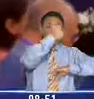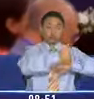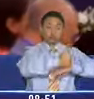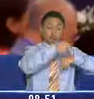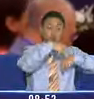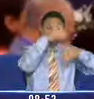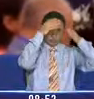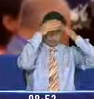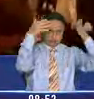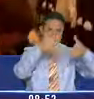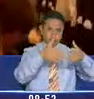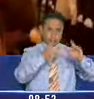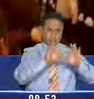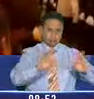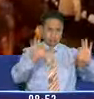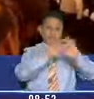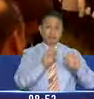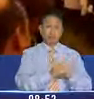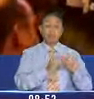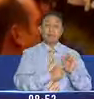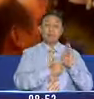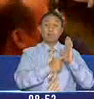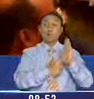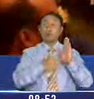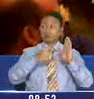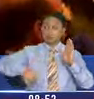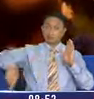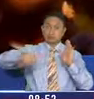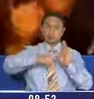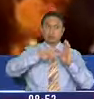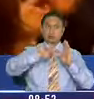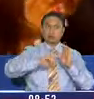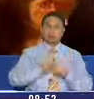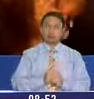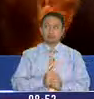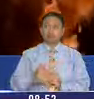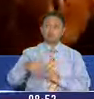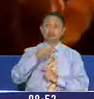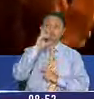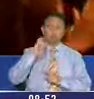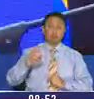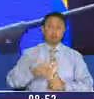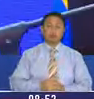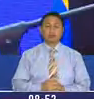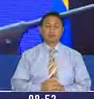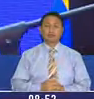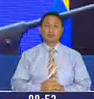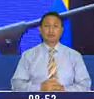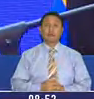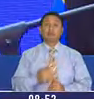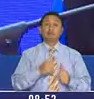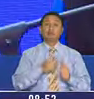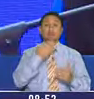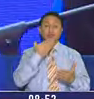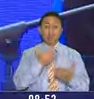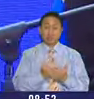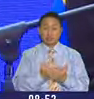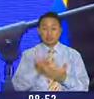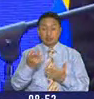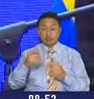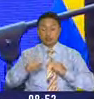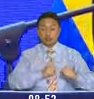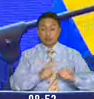un objetivo fundamental: mostrar la potencialidad de la región en el entorno turístico. Agradezco por su gran trabajo, Nils,